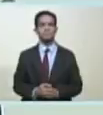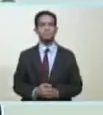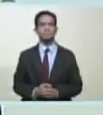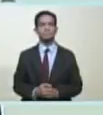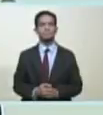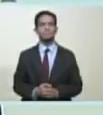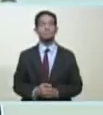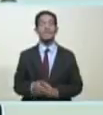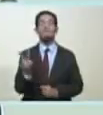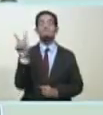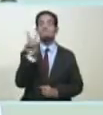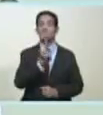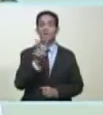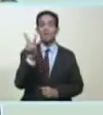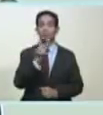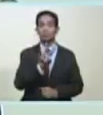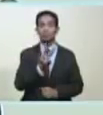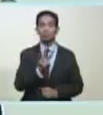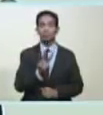Venezuela ha enfrentado